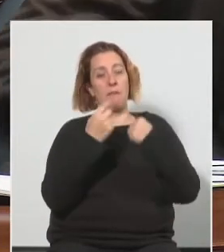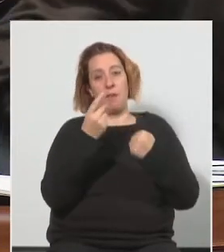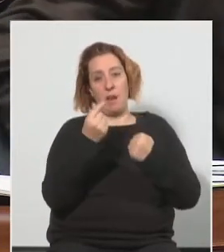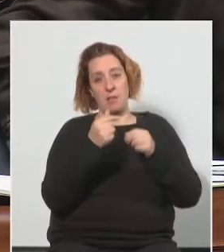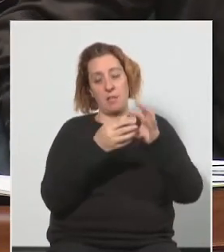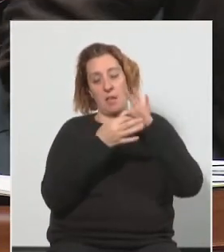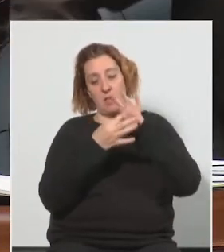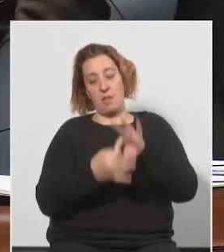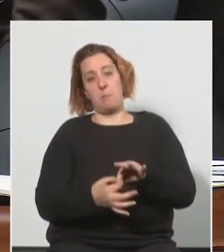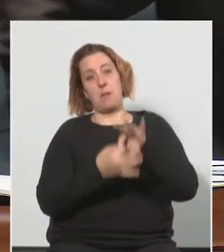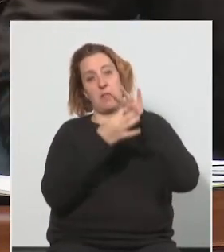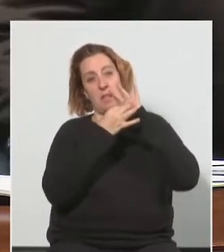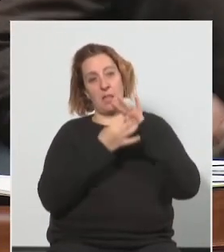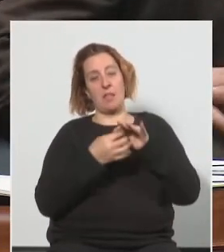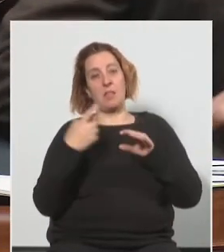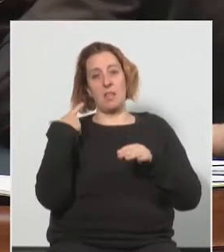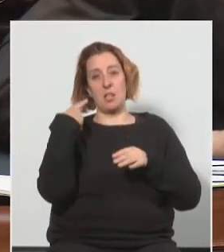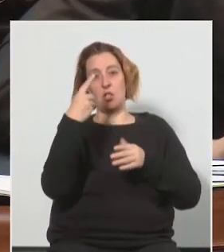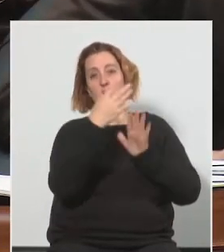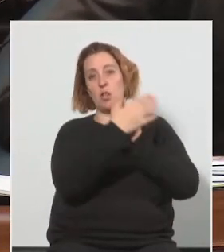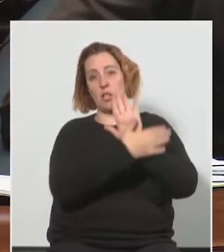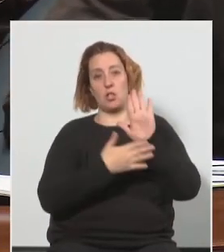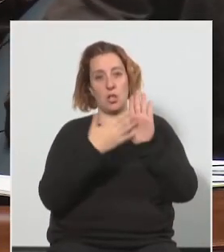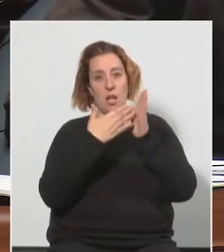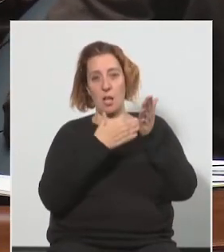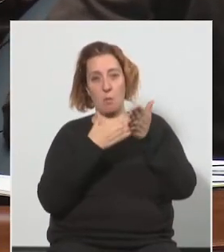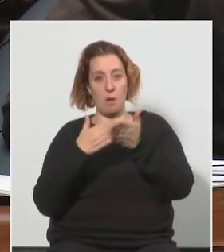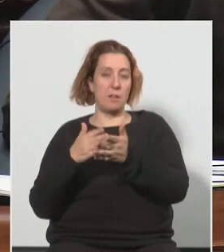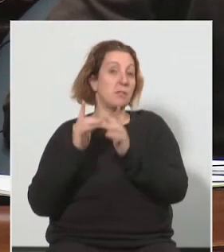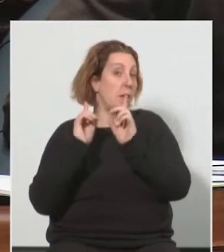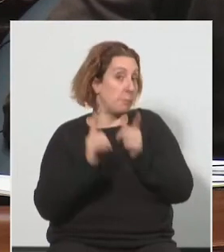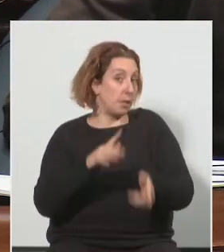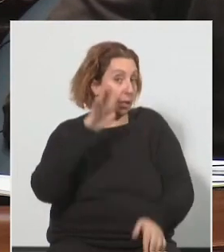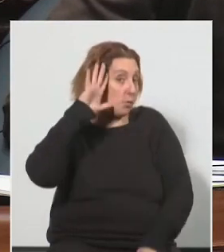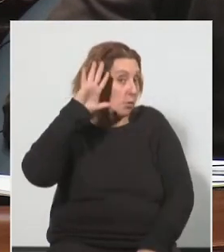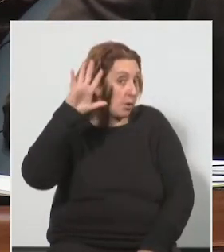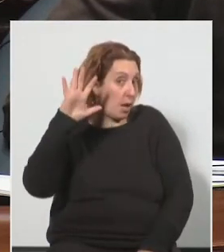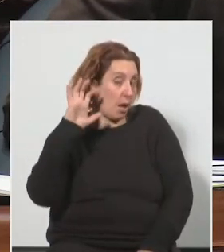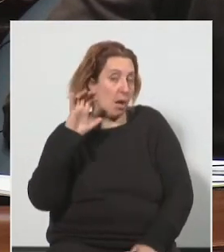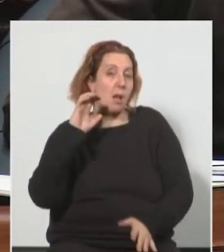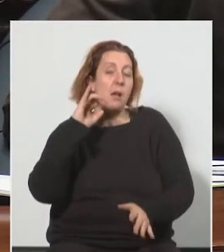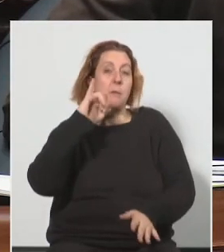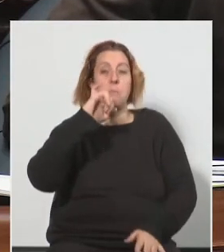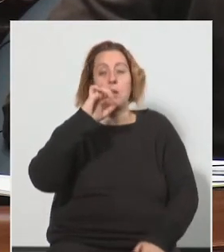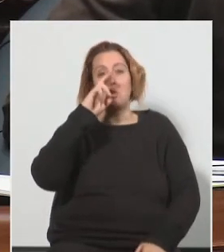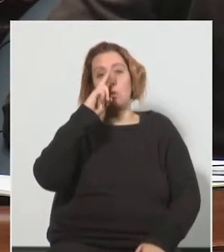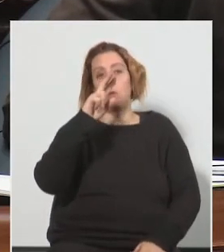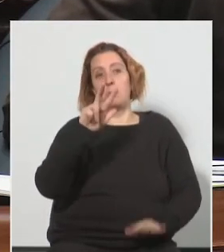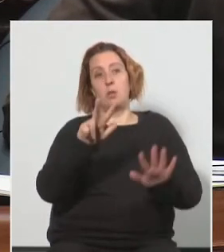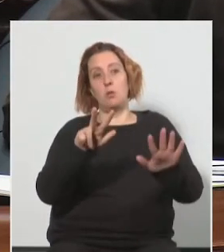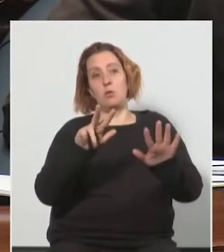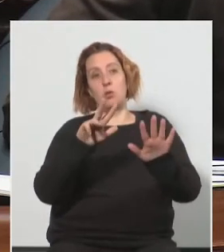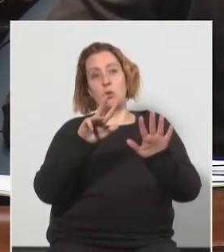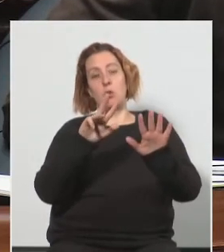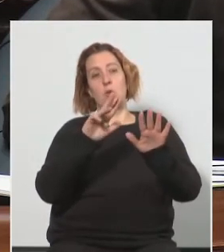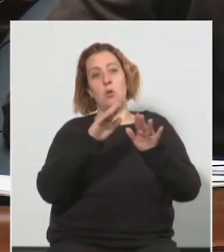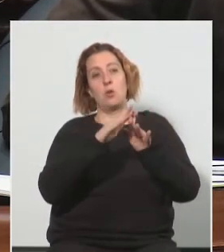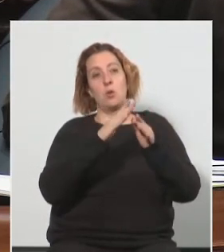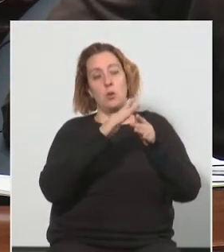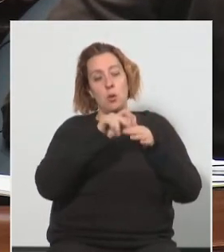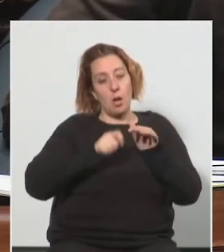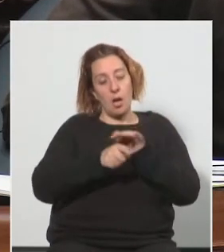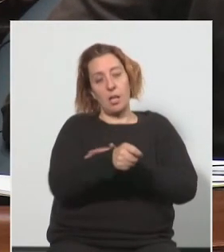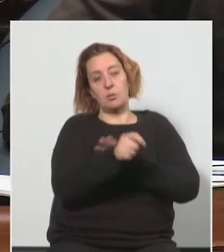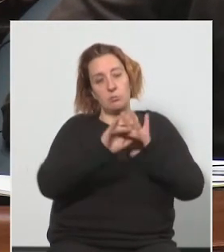la Dirección Nacional de Aduanas. Seguramente también recordará que para mayo de 2008 la causa ya estaba